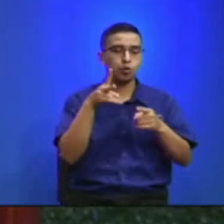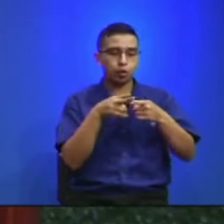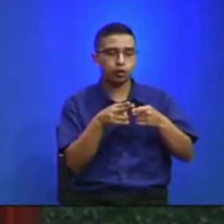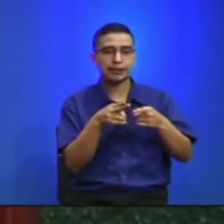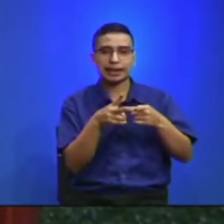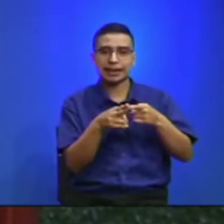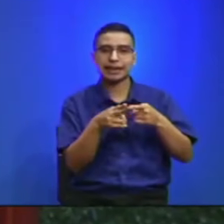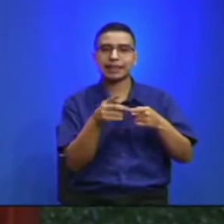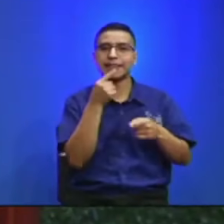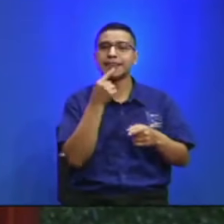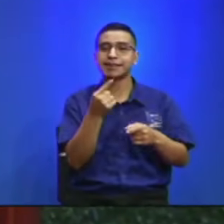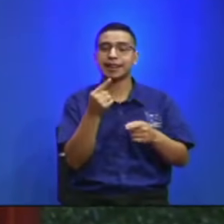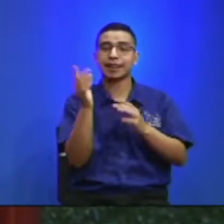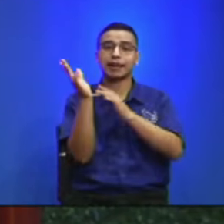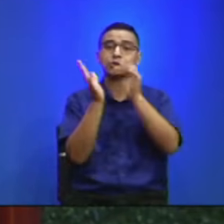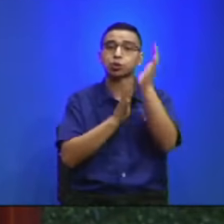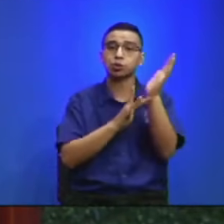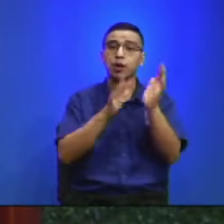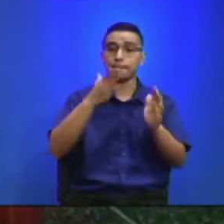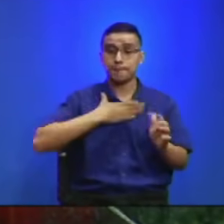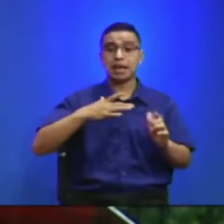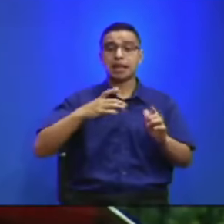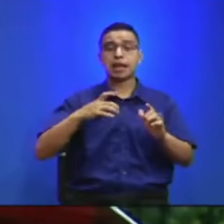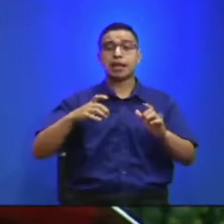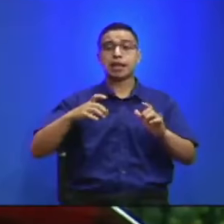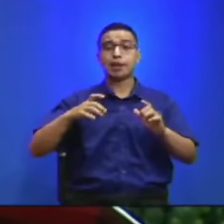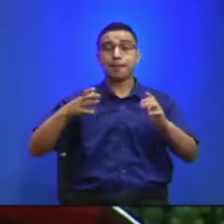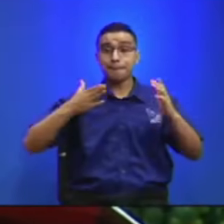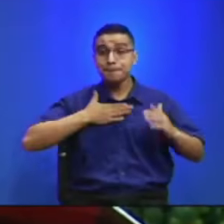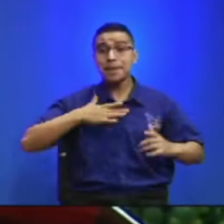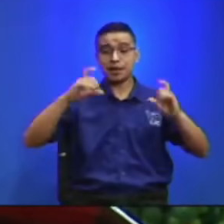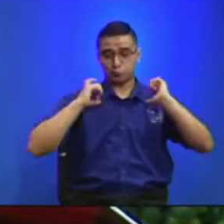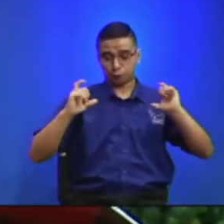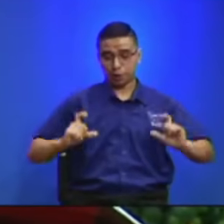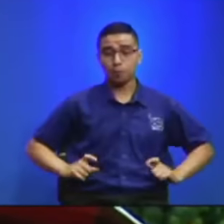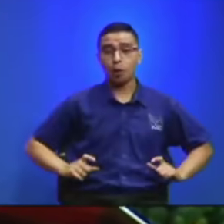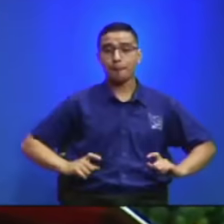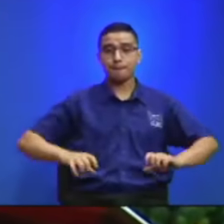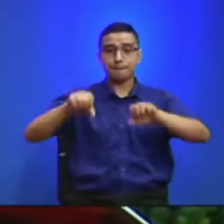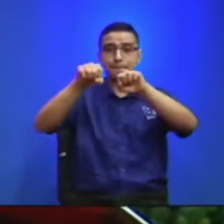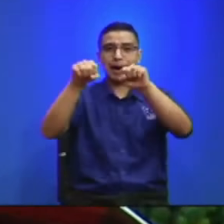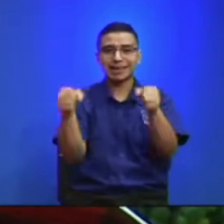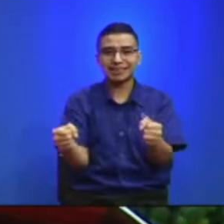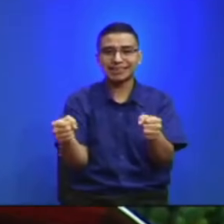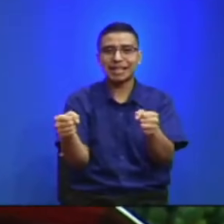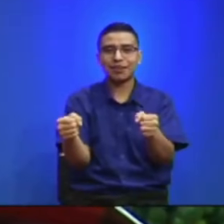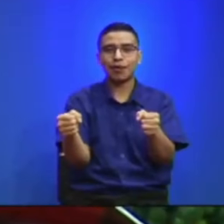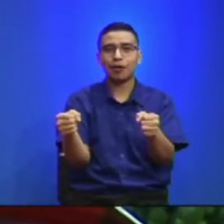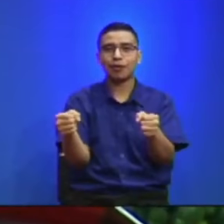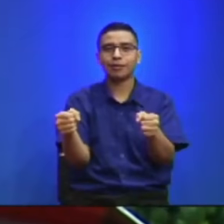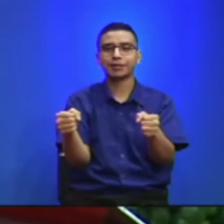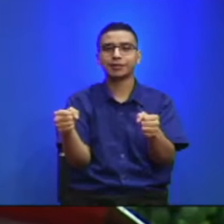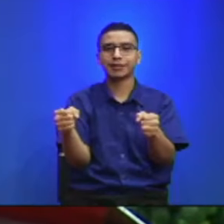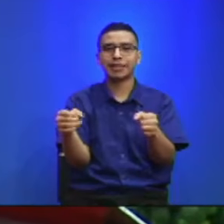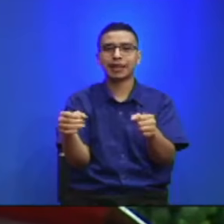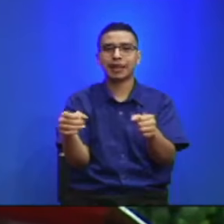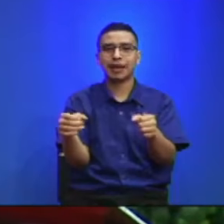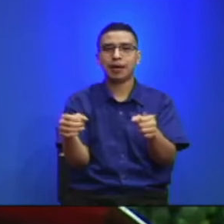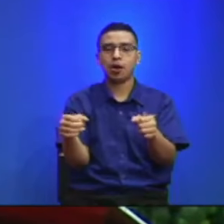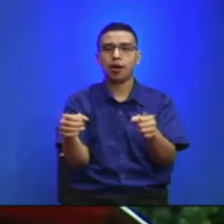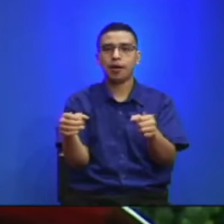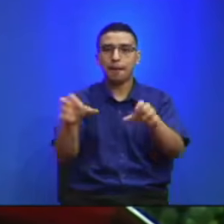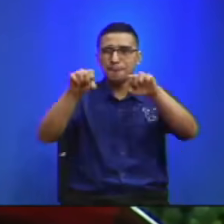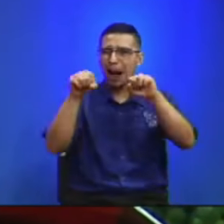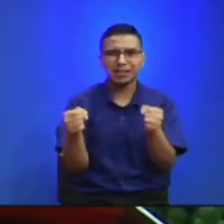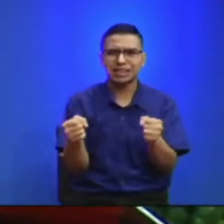en mi cuerpo que por ustedes es partido por porque quiere decir eso partido que lo que nos va a